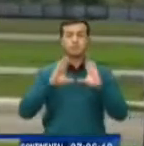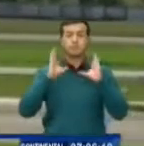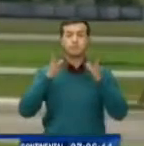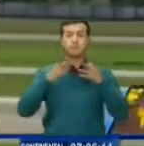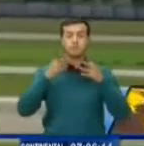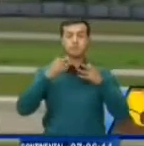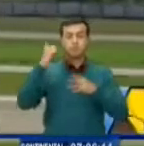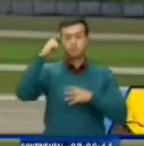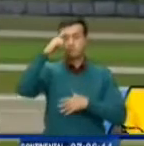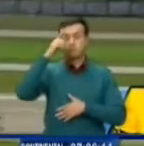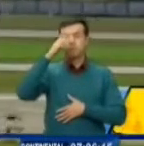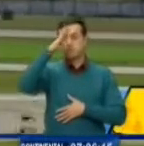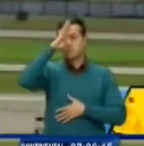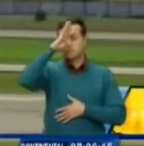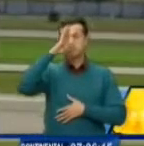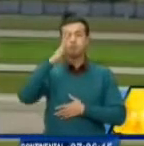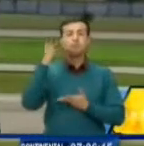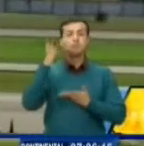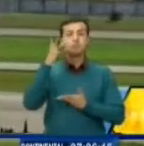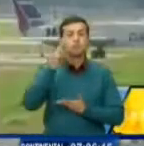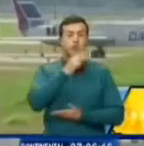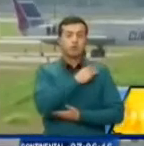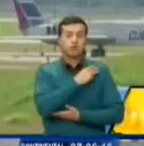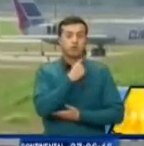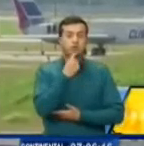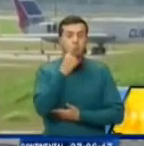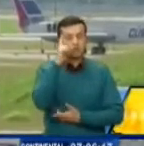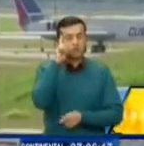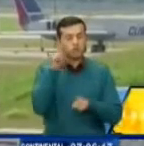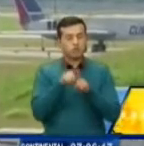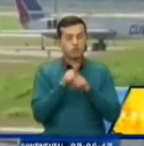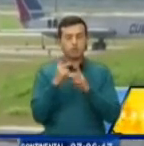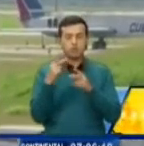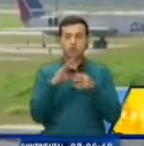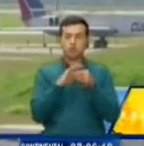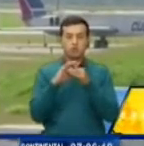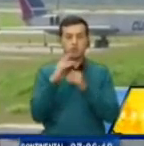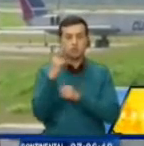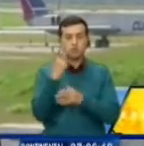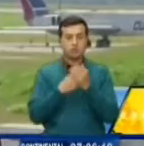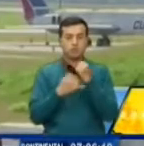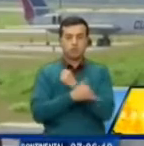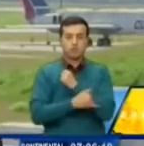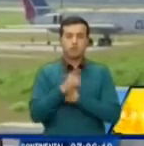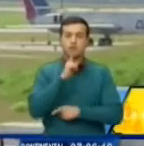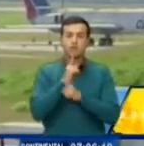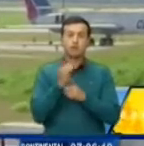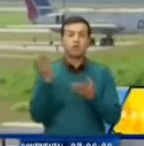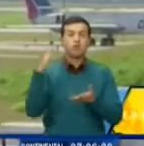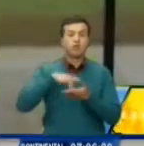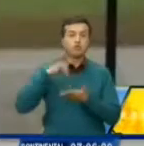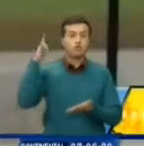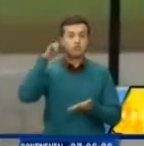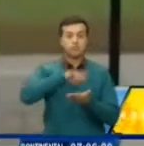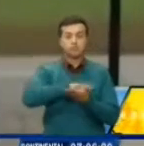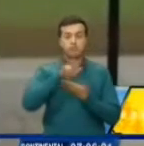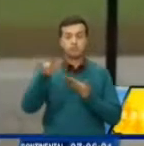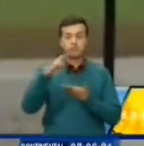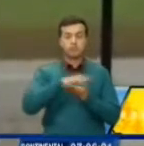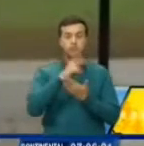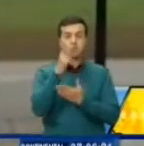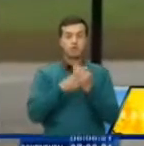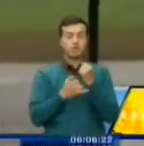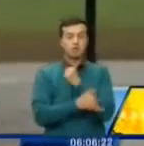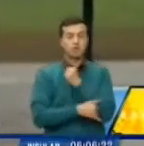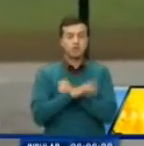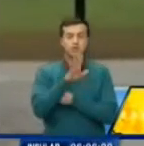de Estado y la Embajada Cubana en Washington anunciaron un acuerdo bilateral que permitirá restablecer los vuelos comerciales entre los dos países